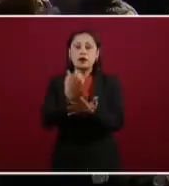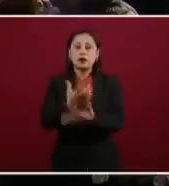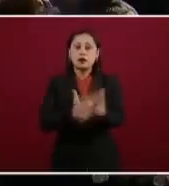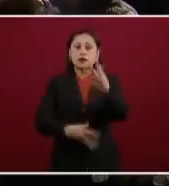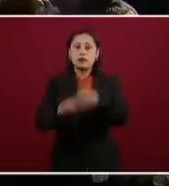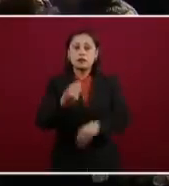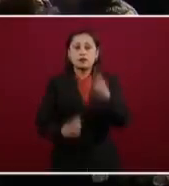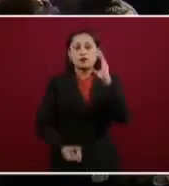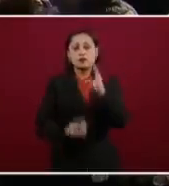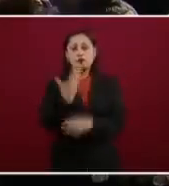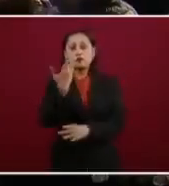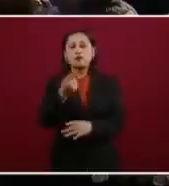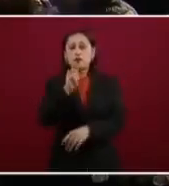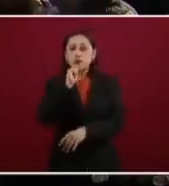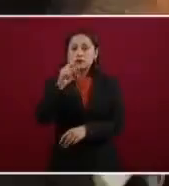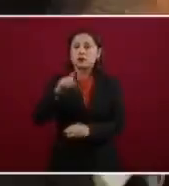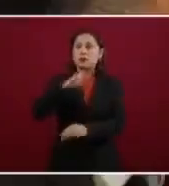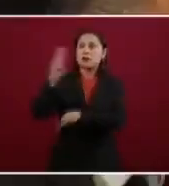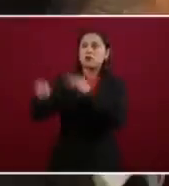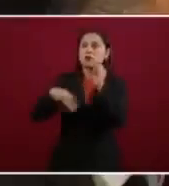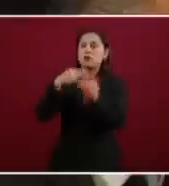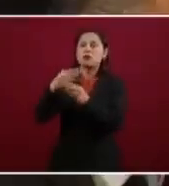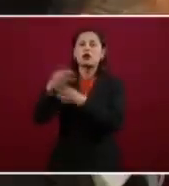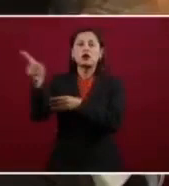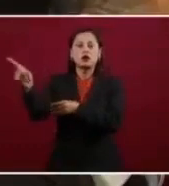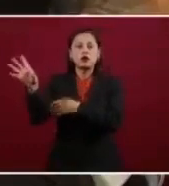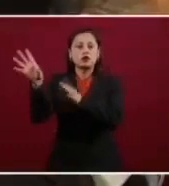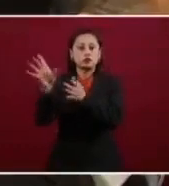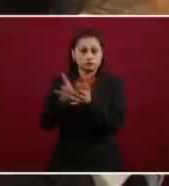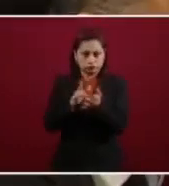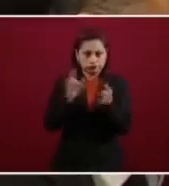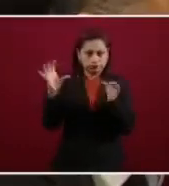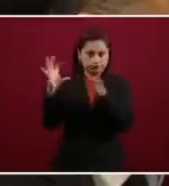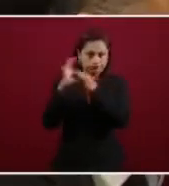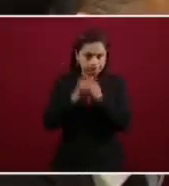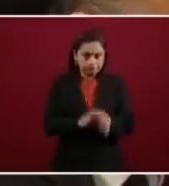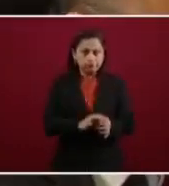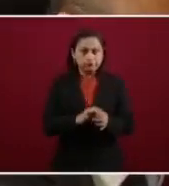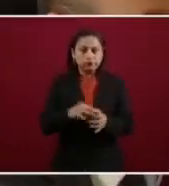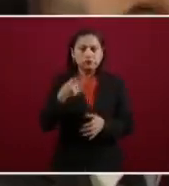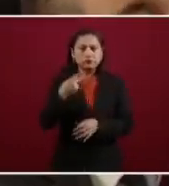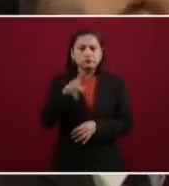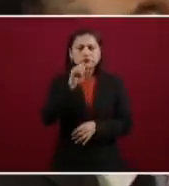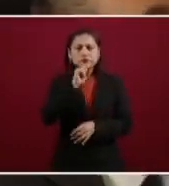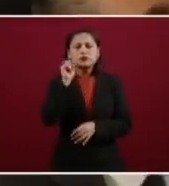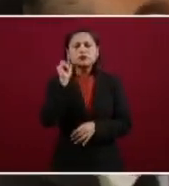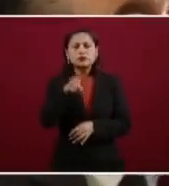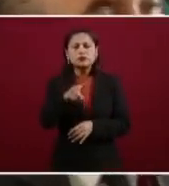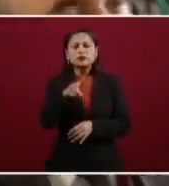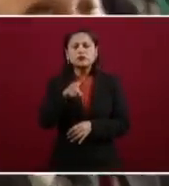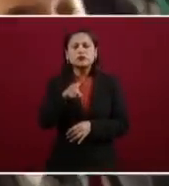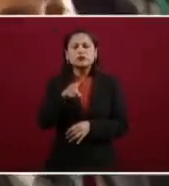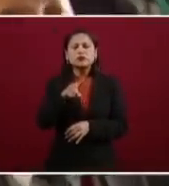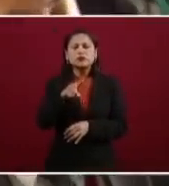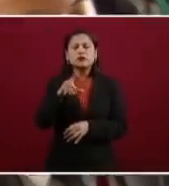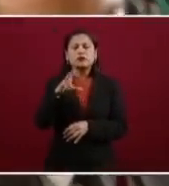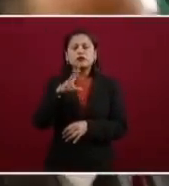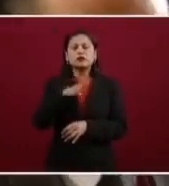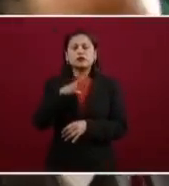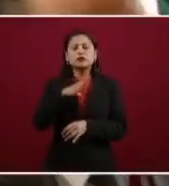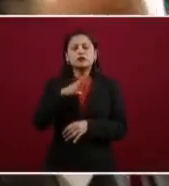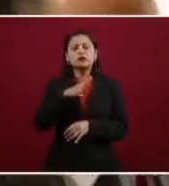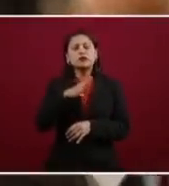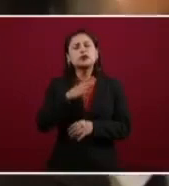nivel global existe la evidencia empírica y por otro lado prevalece la irrefutable evidencia empírica de que